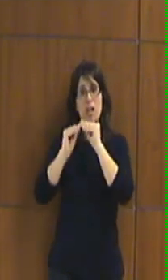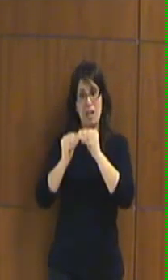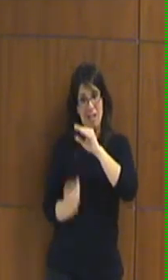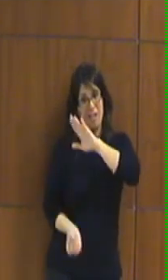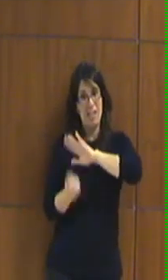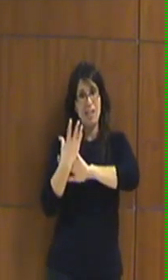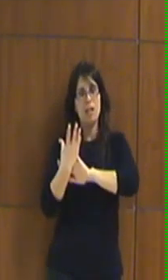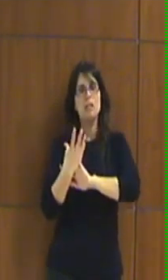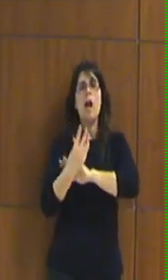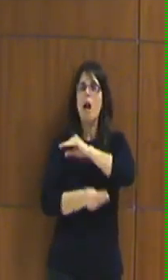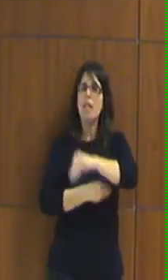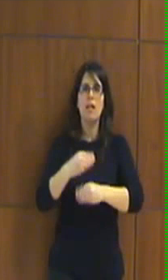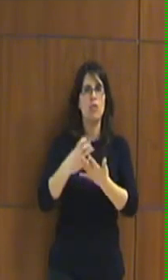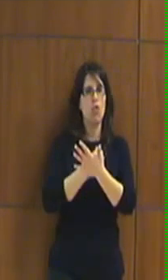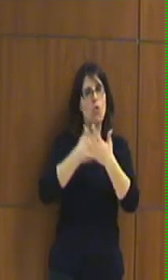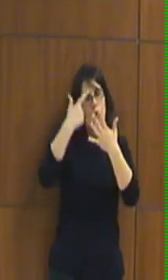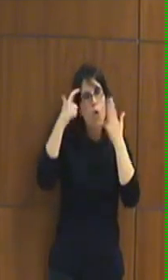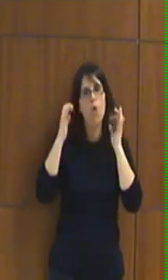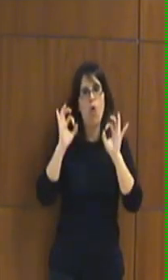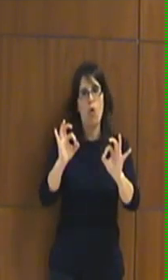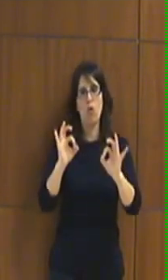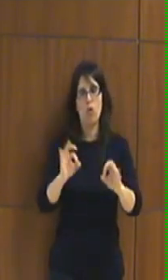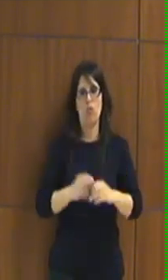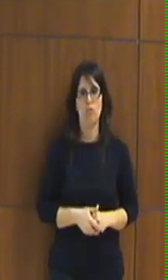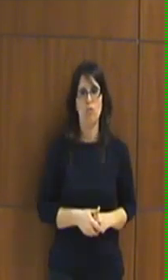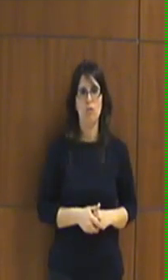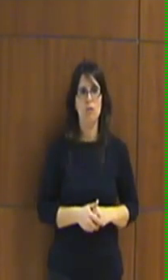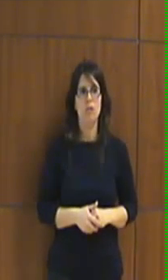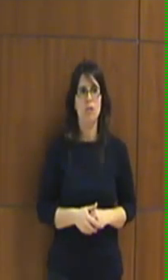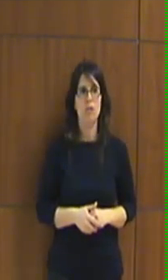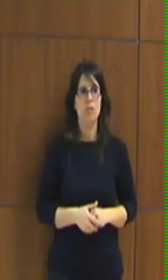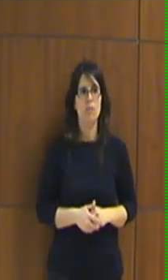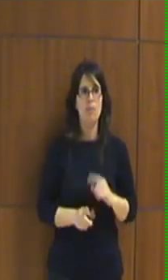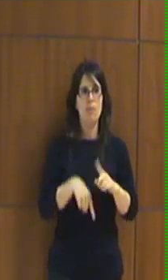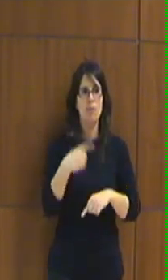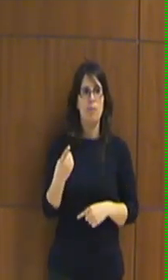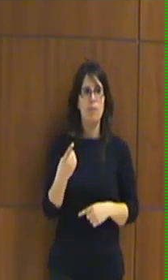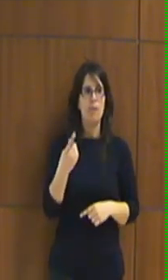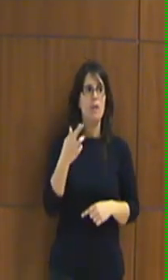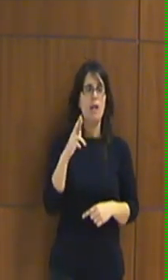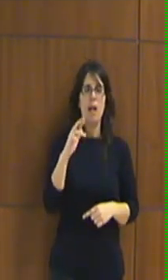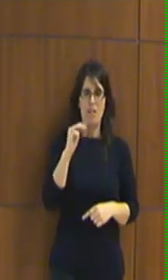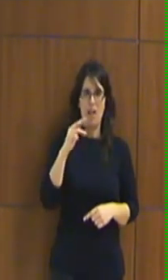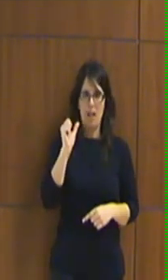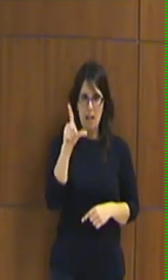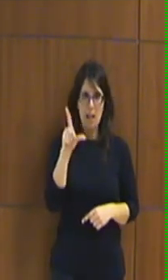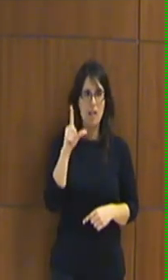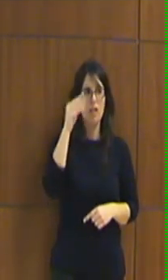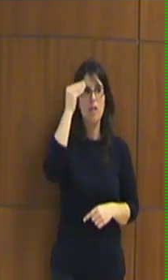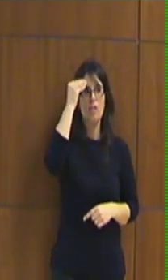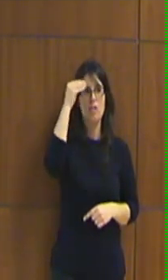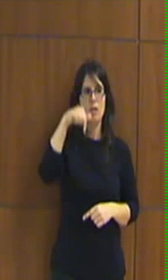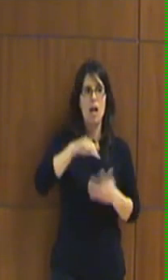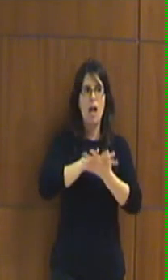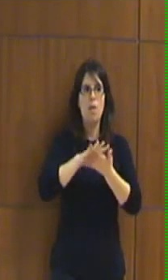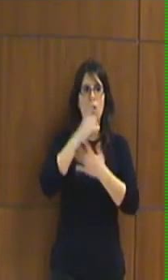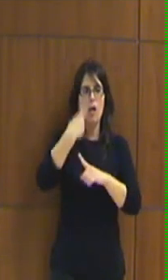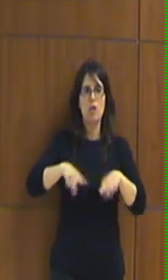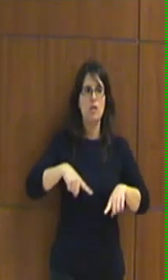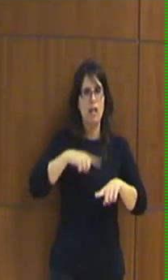sea, racionalizar, pensar en el uso de esa tecnología. Yo me gustaría comentar algo que no se ha tocado y creo que fuera así